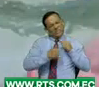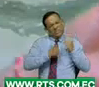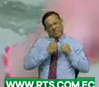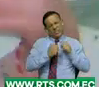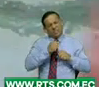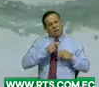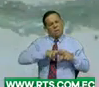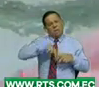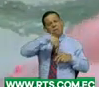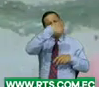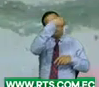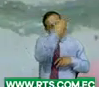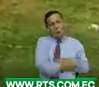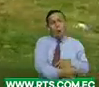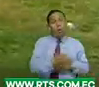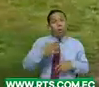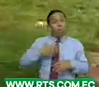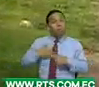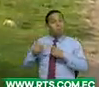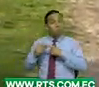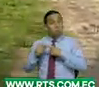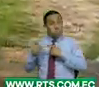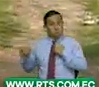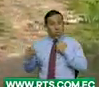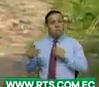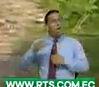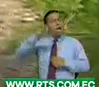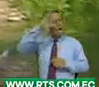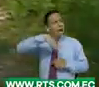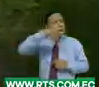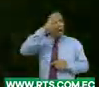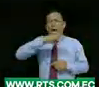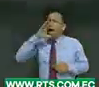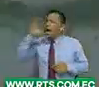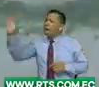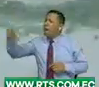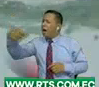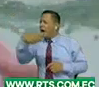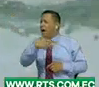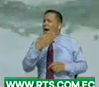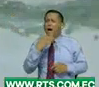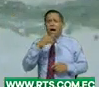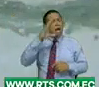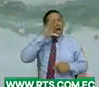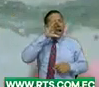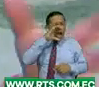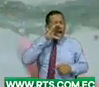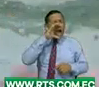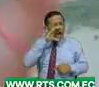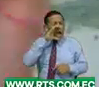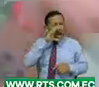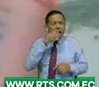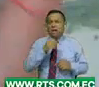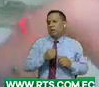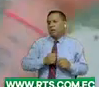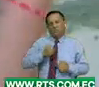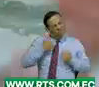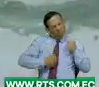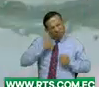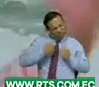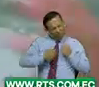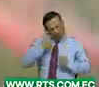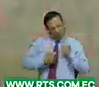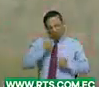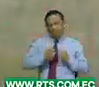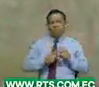mi prima le llamaba a la sobrina de ella una sobrina ese montón y ella le gritaba le gritaba y ella solamente escuchaba los sonidos